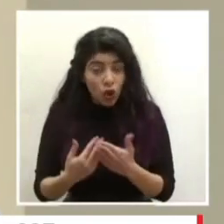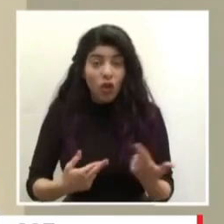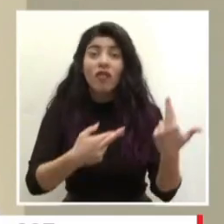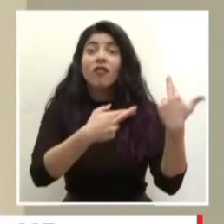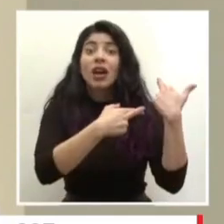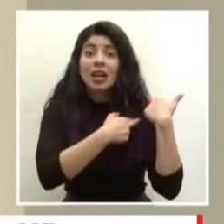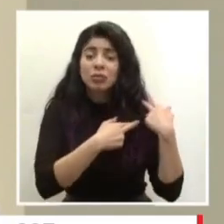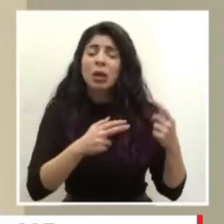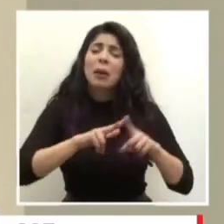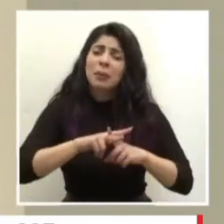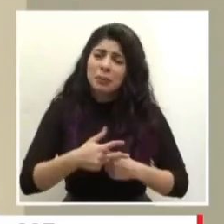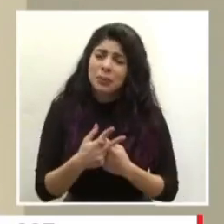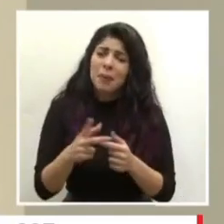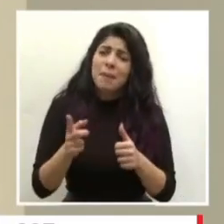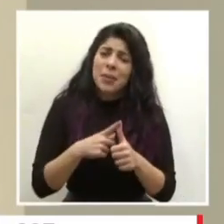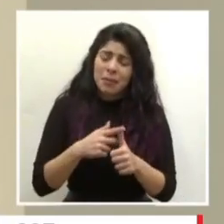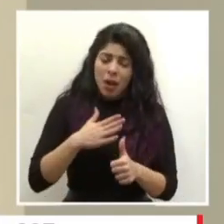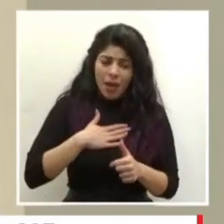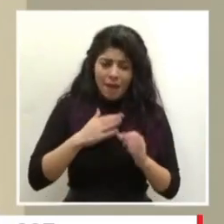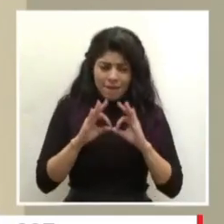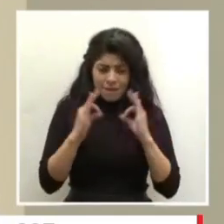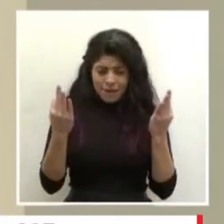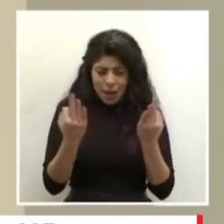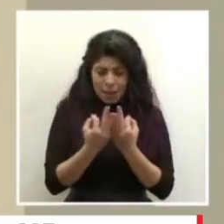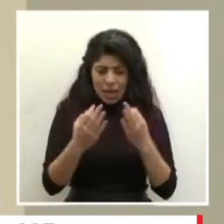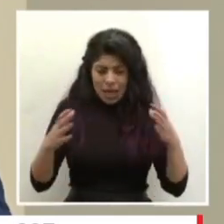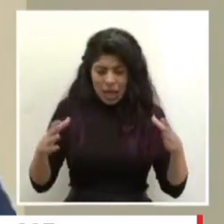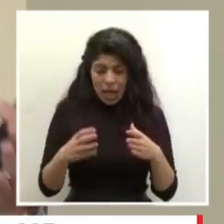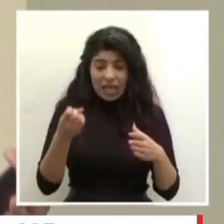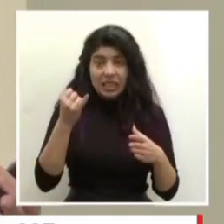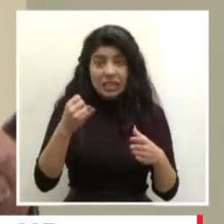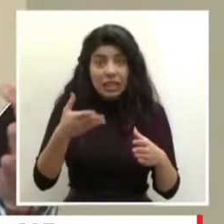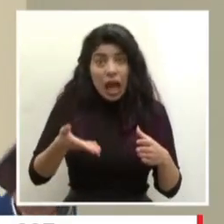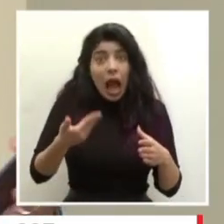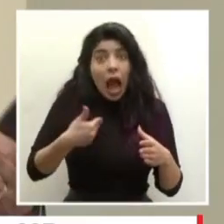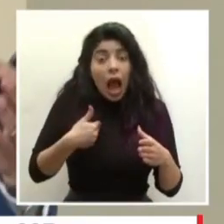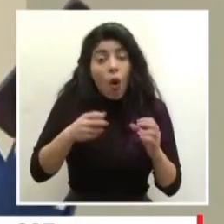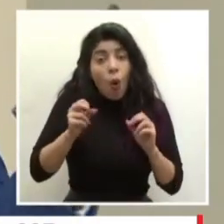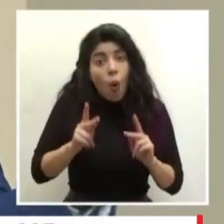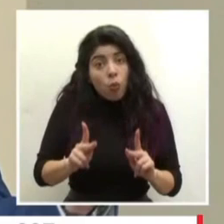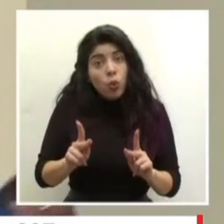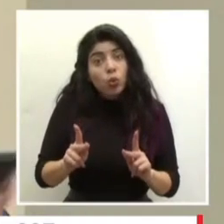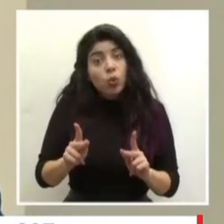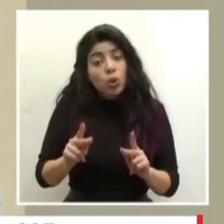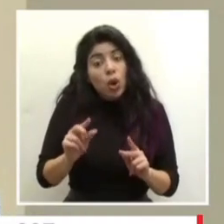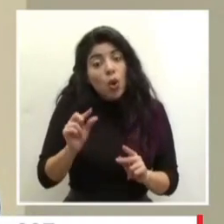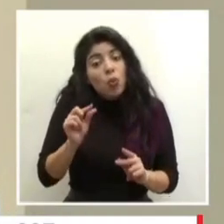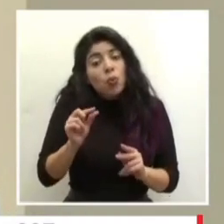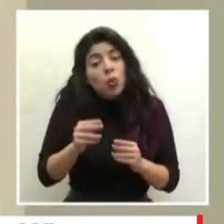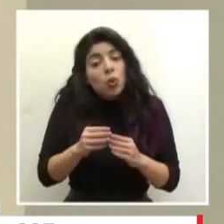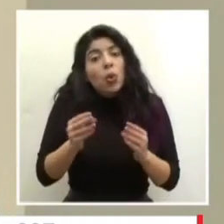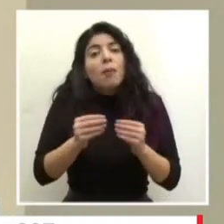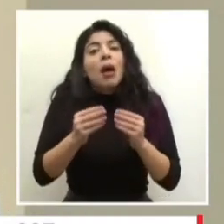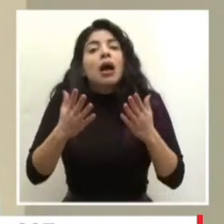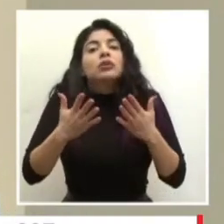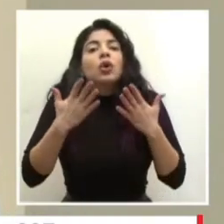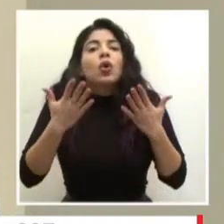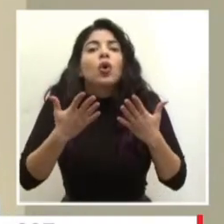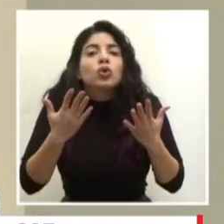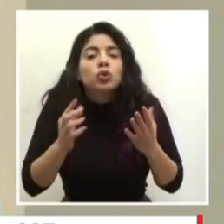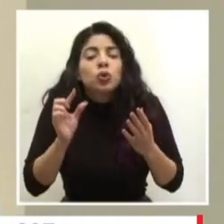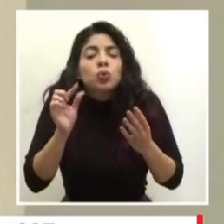responsables, empecemos por desde la familia, que si se está dando la oportunidad de movernos, de tener un poco más de oxígeno en medio